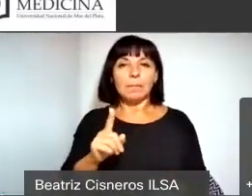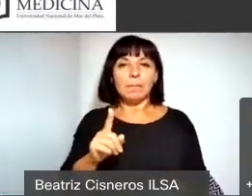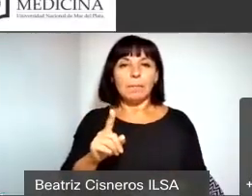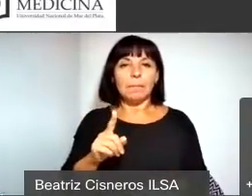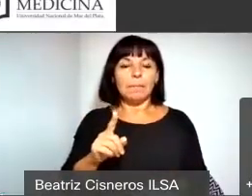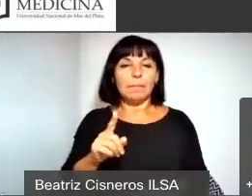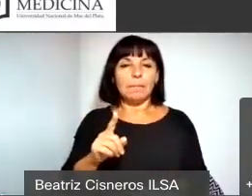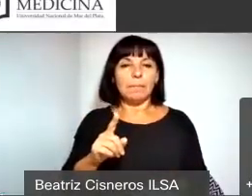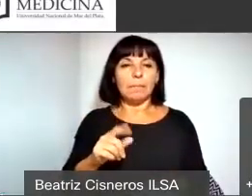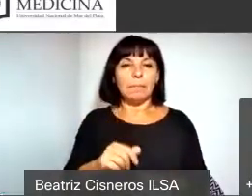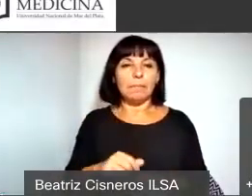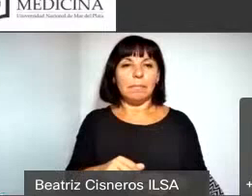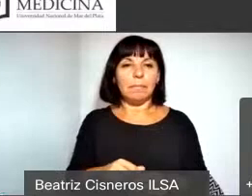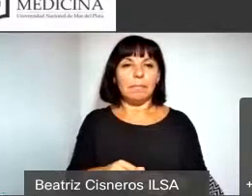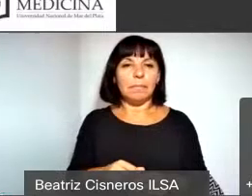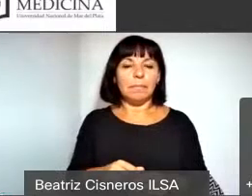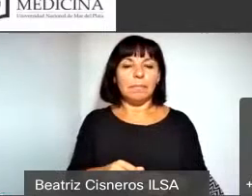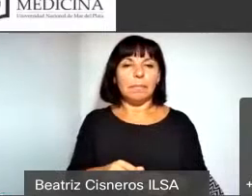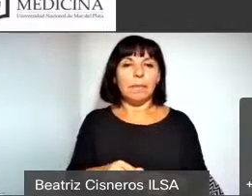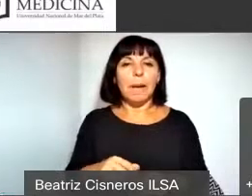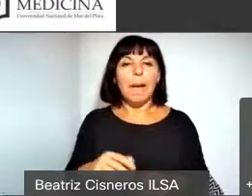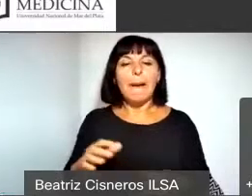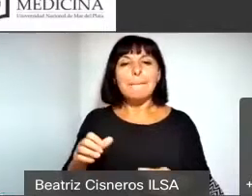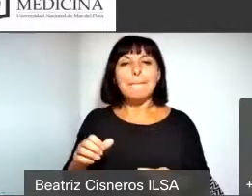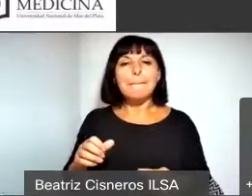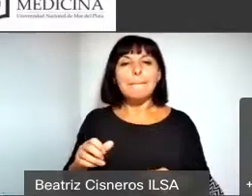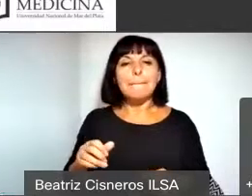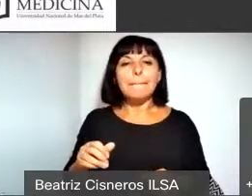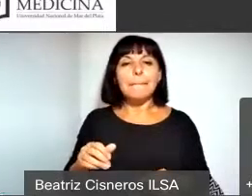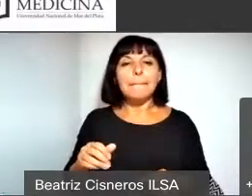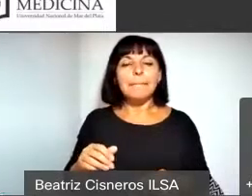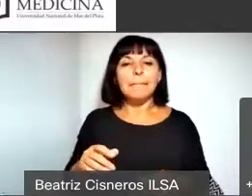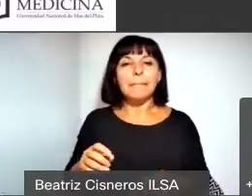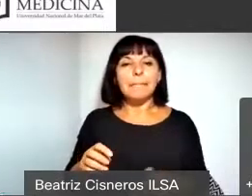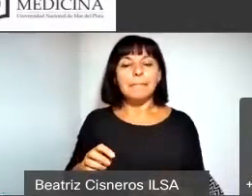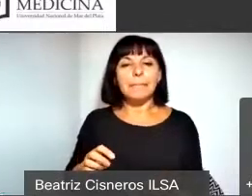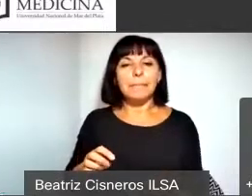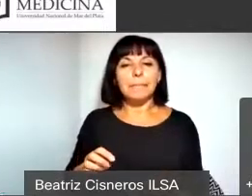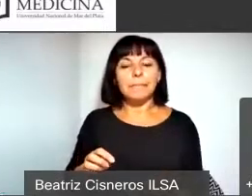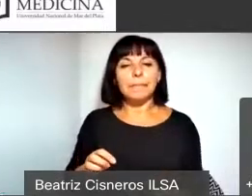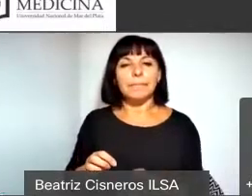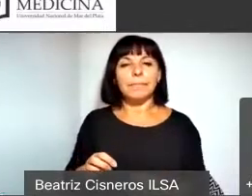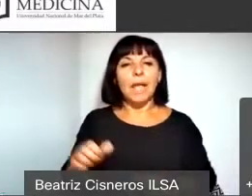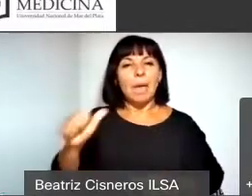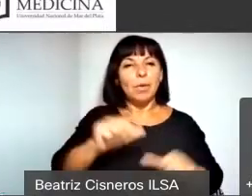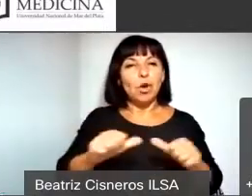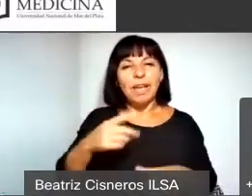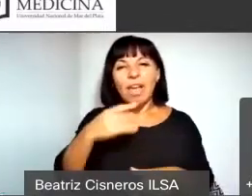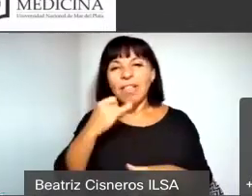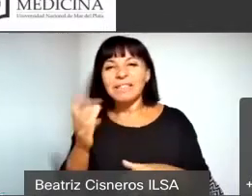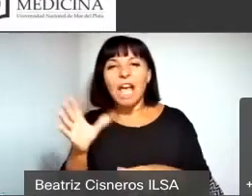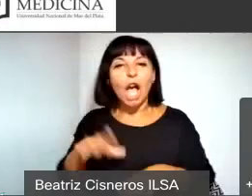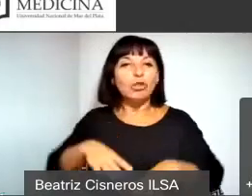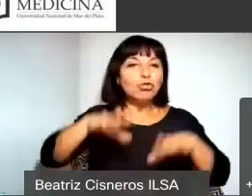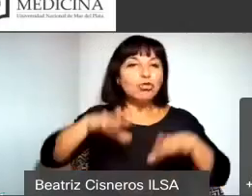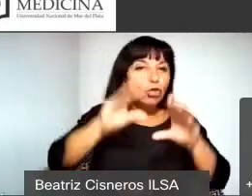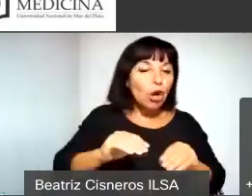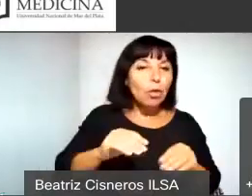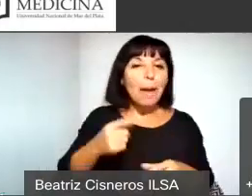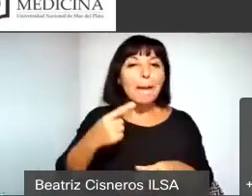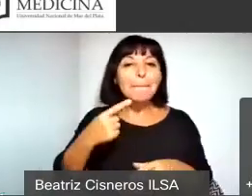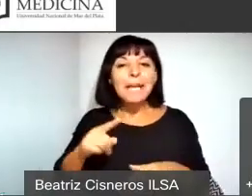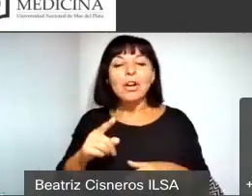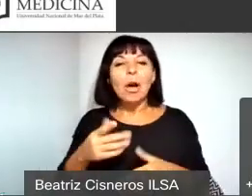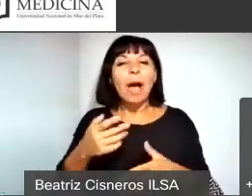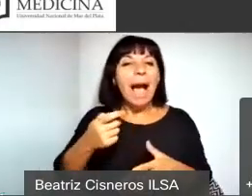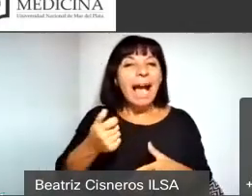en... A ver, en biología no está bien decir todo o nada, pero podemos decir que está virtualmente presente en